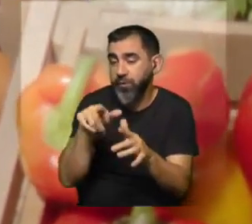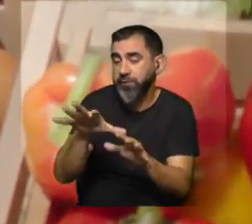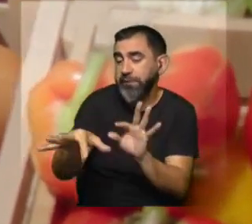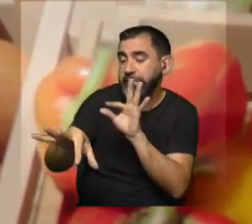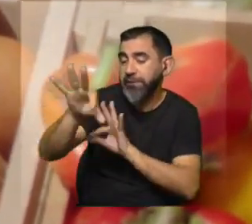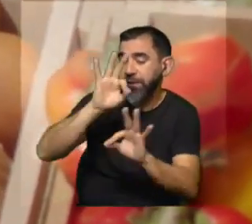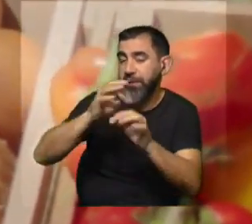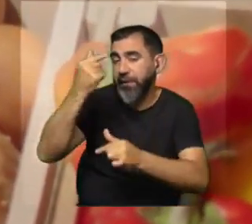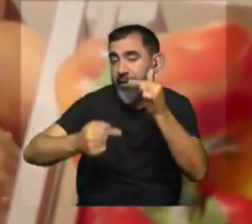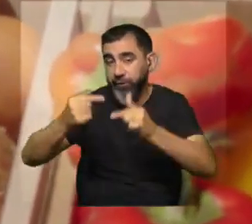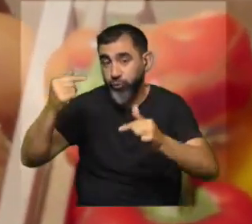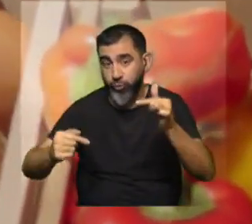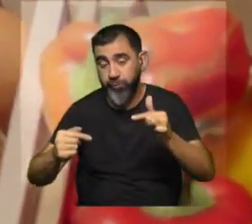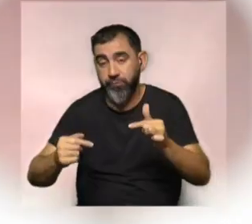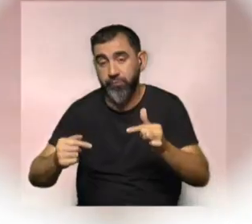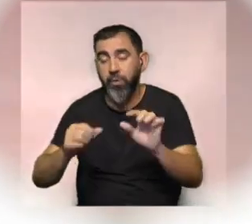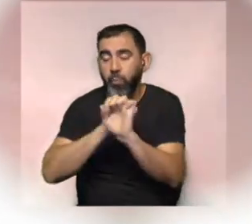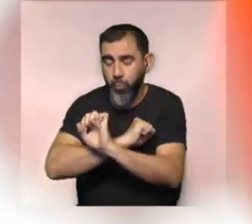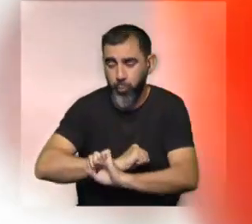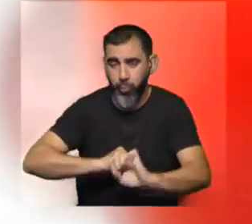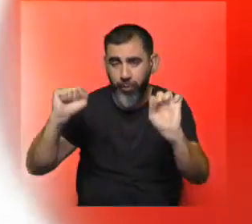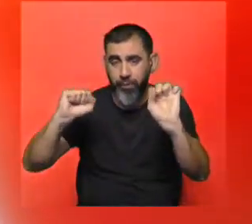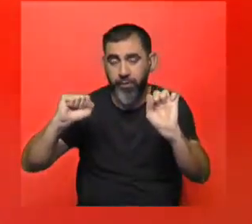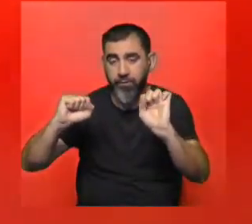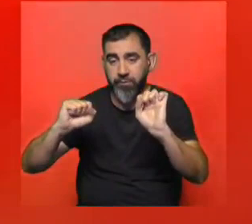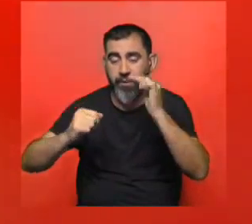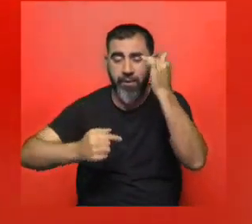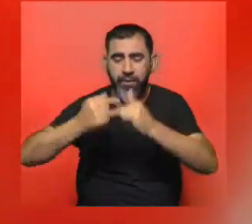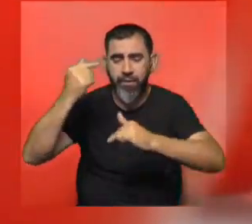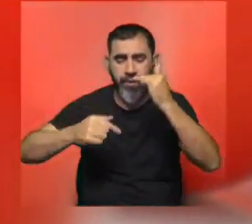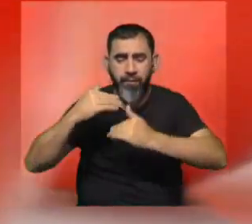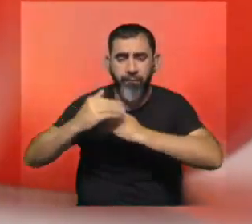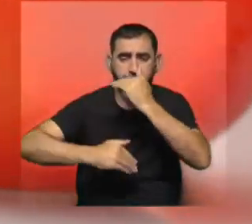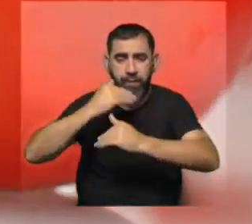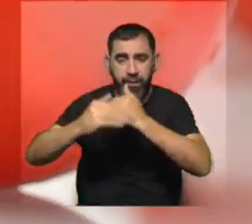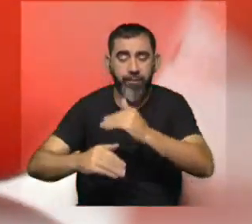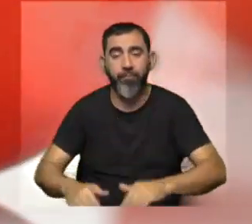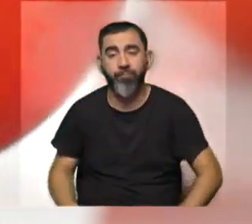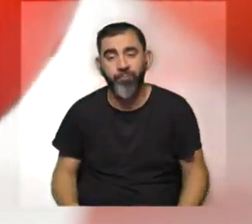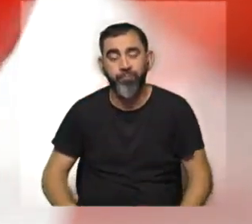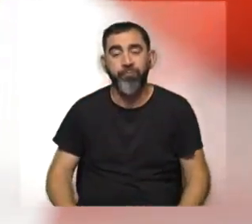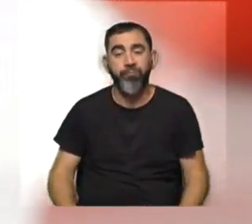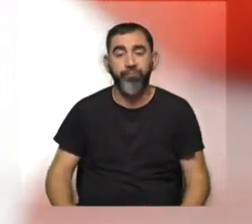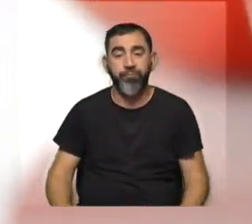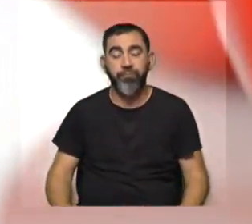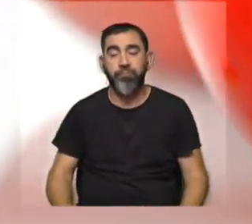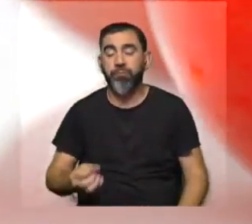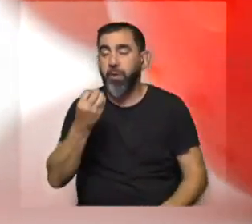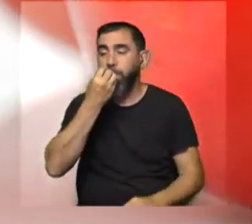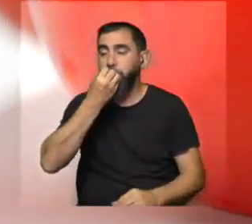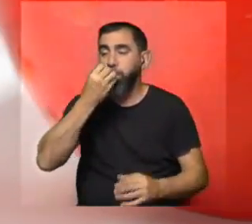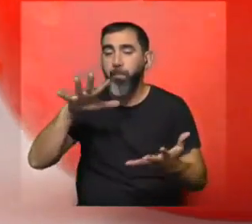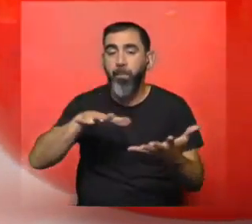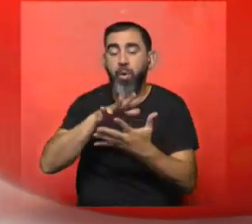seleccionar distintas variedades, nos ha permitido desarrollar variedades que se desarrollen mejor en las condiciones